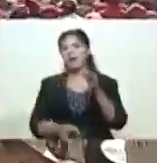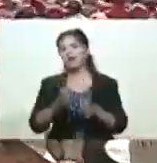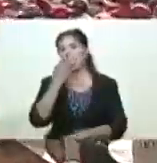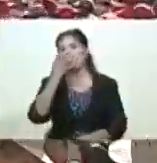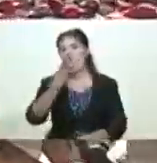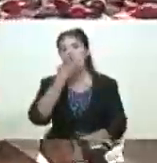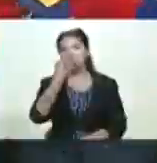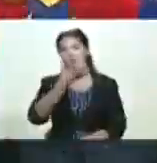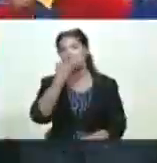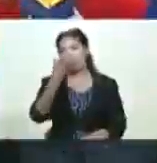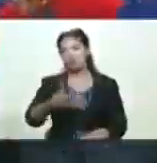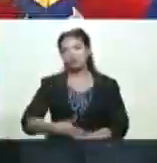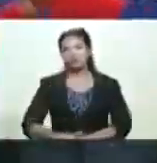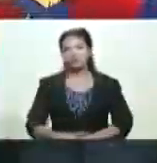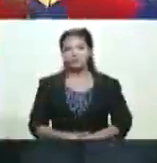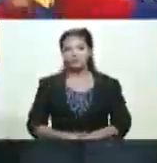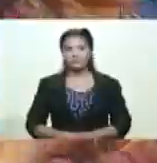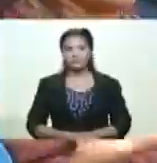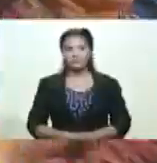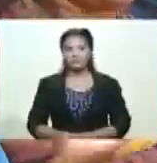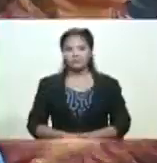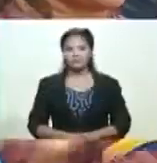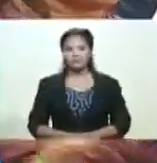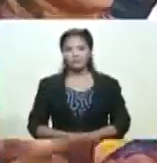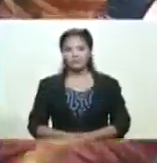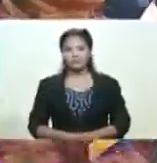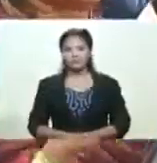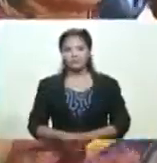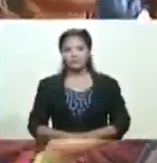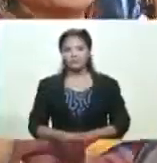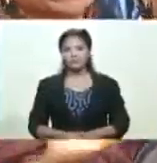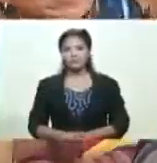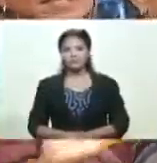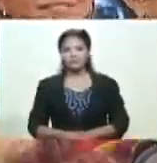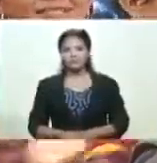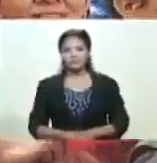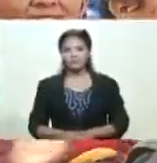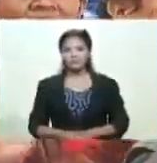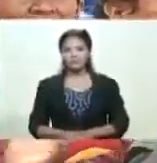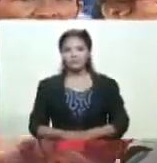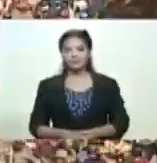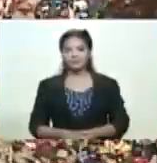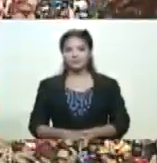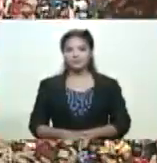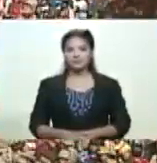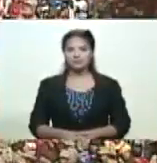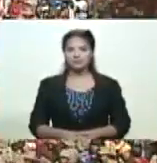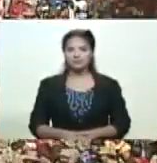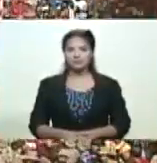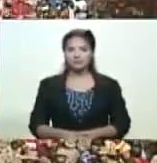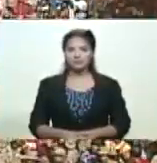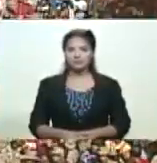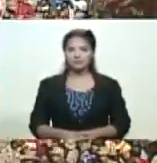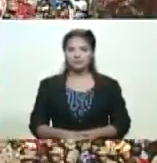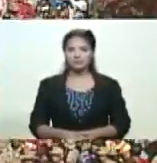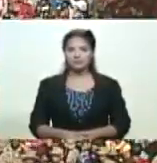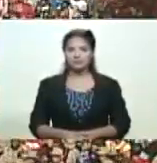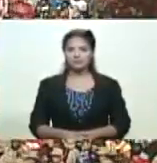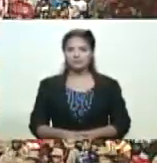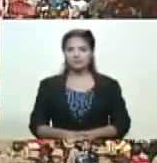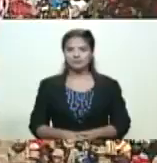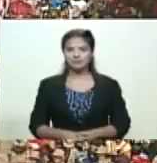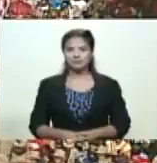justicia, justicia, justicia. ¡A Maduro! ¡A Maduro! ¡A Maduro! ¡A Maduro!